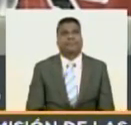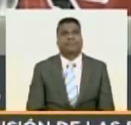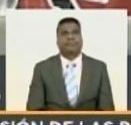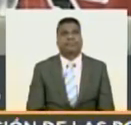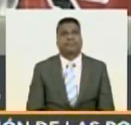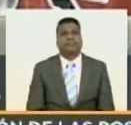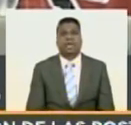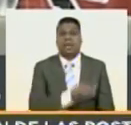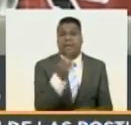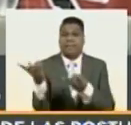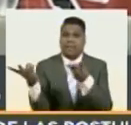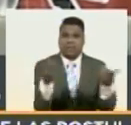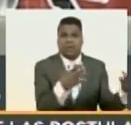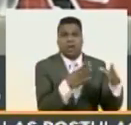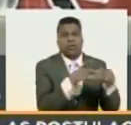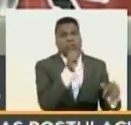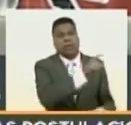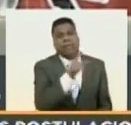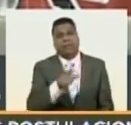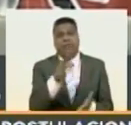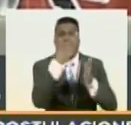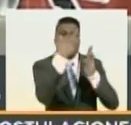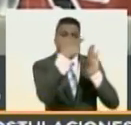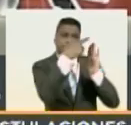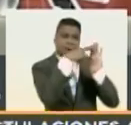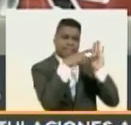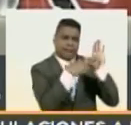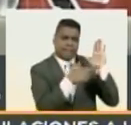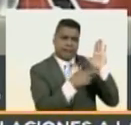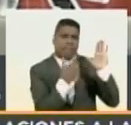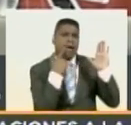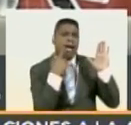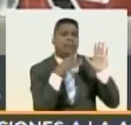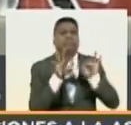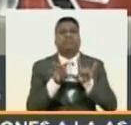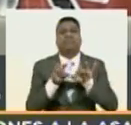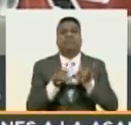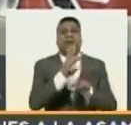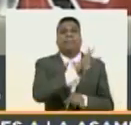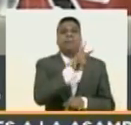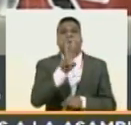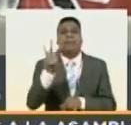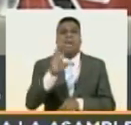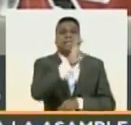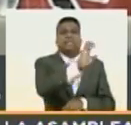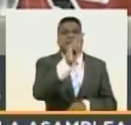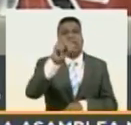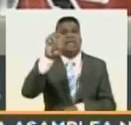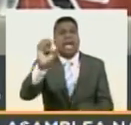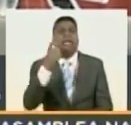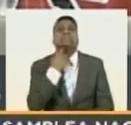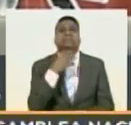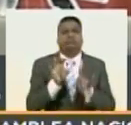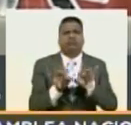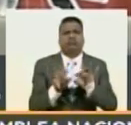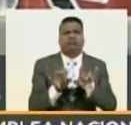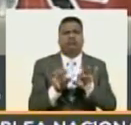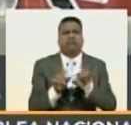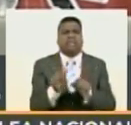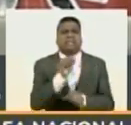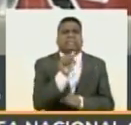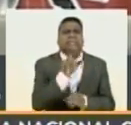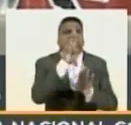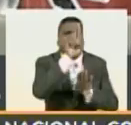la invitación para que se revisen en el registro electoral, porque solamente